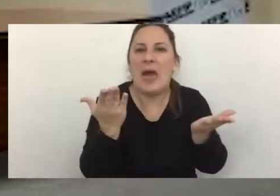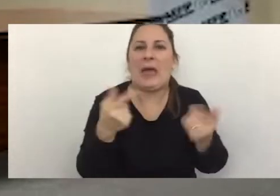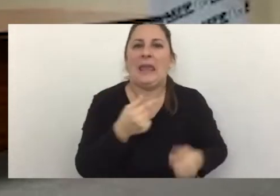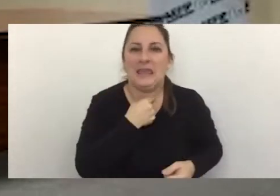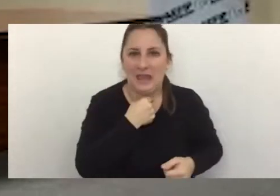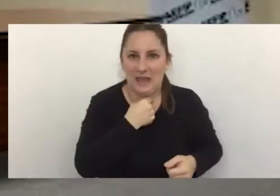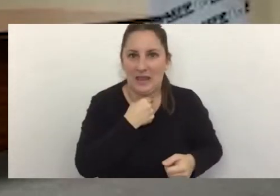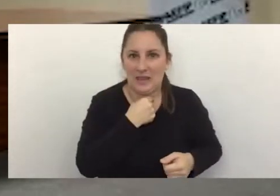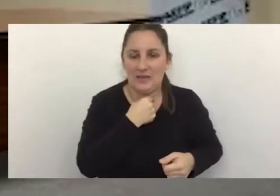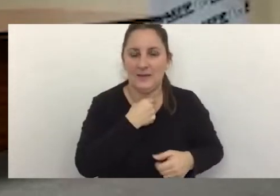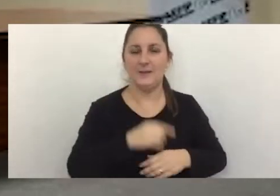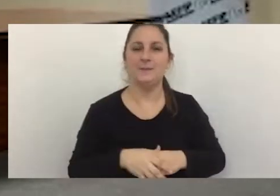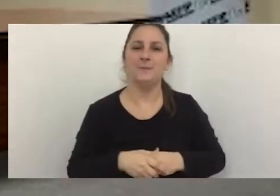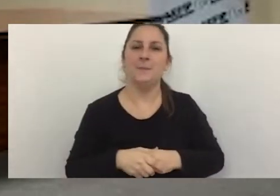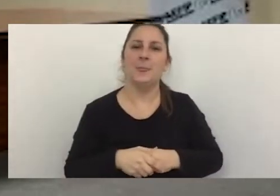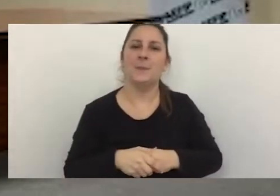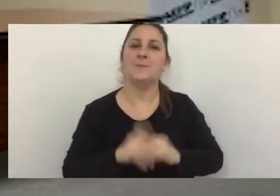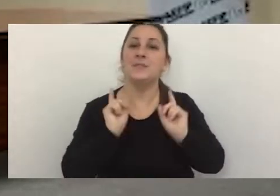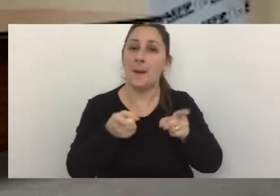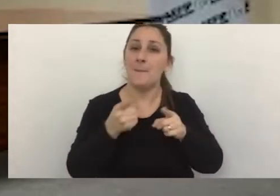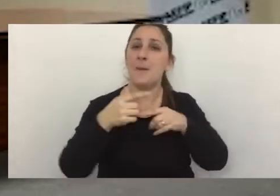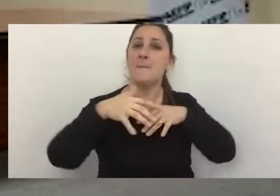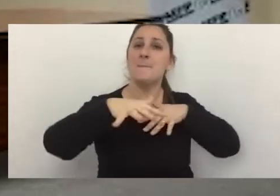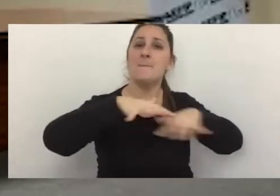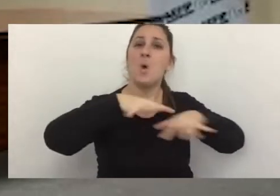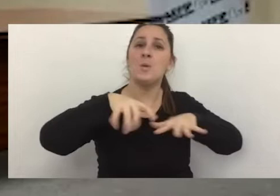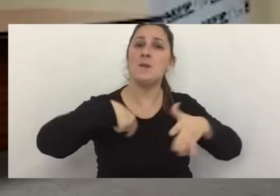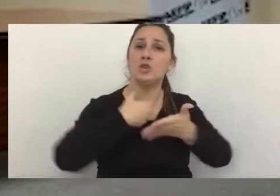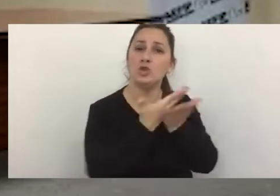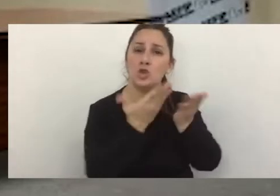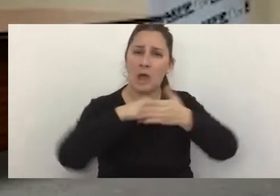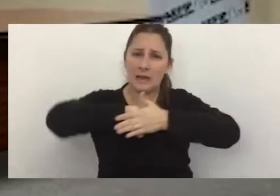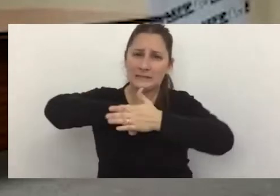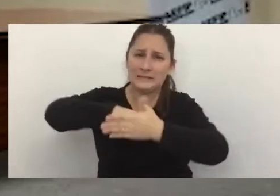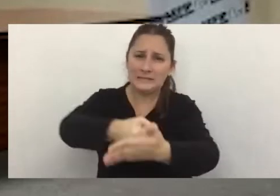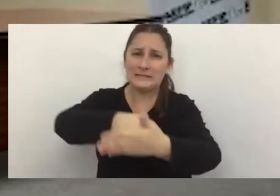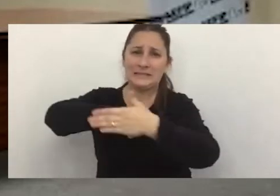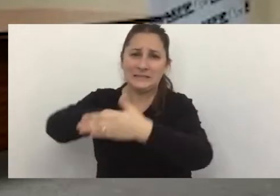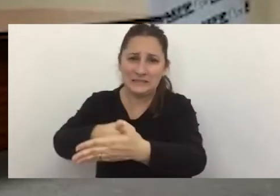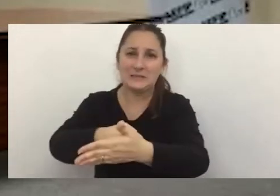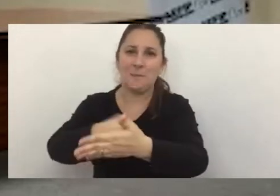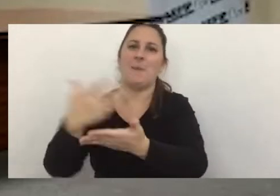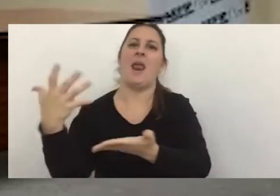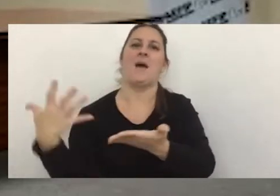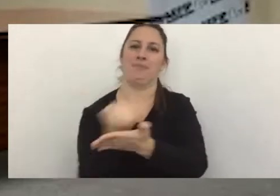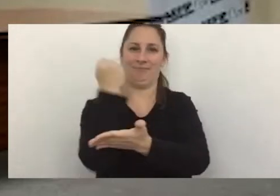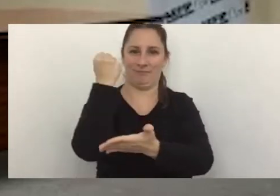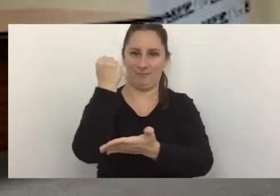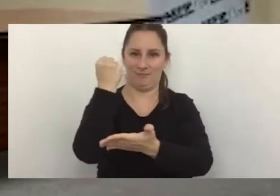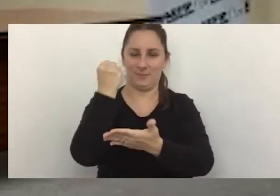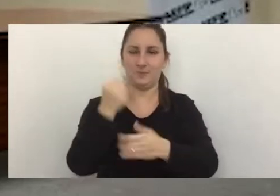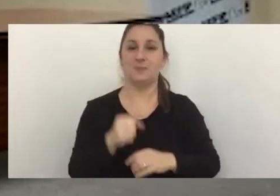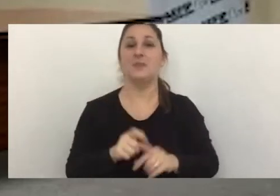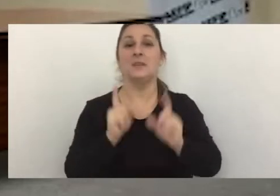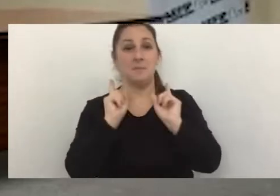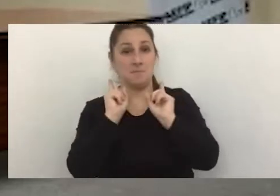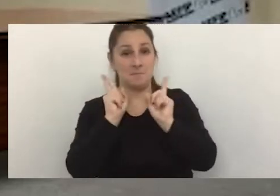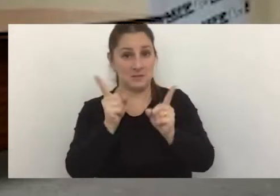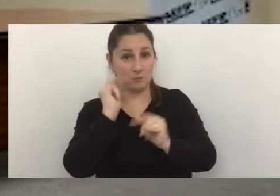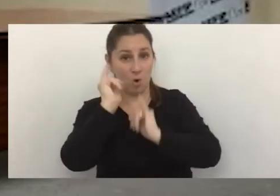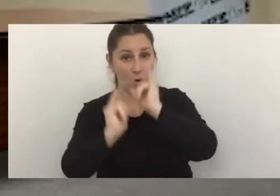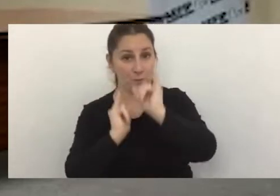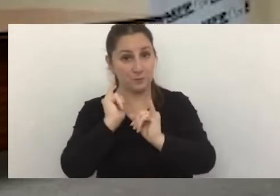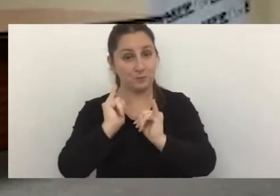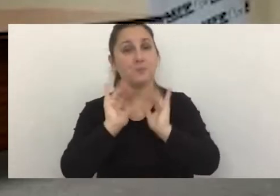y los movimientos sociales presionan para lograr esos objetivos. Dicho esto, viene